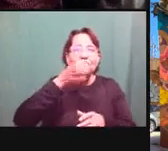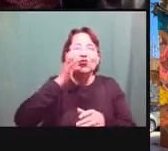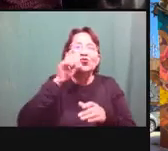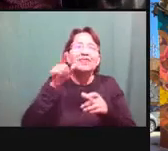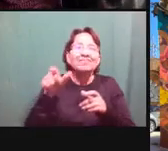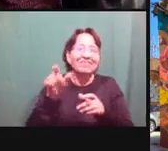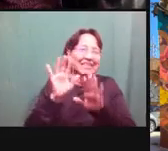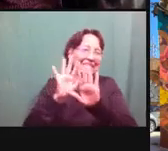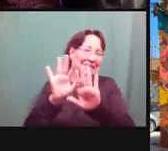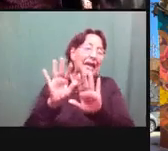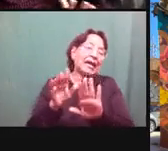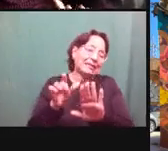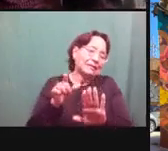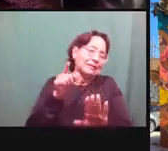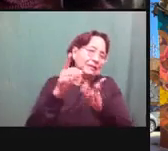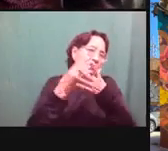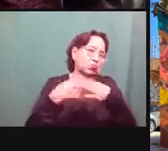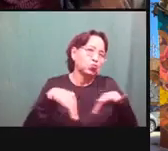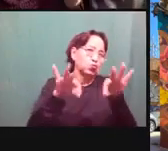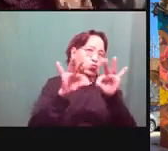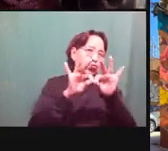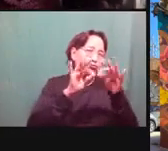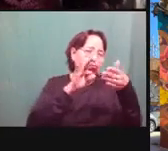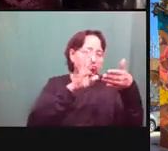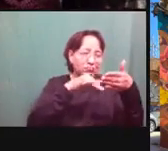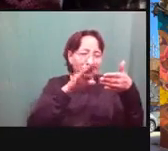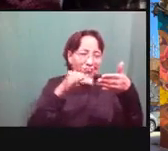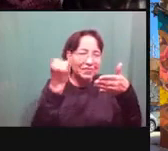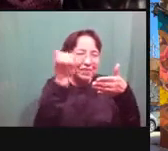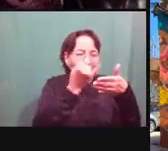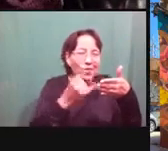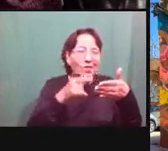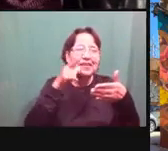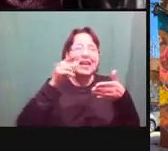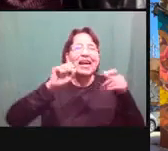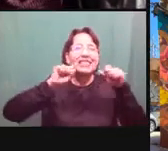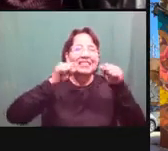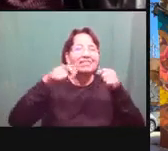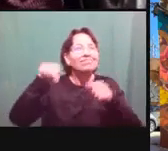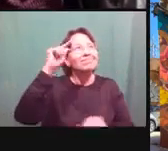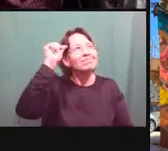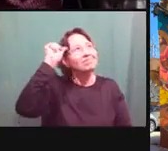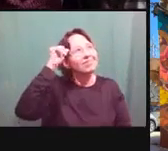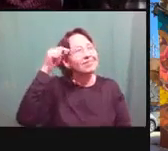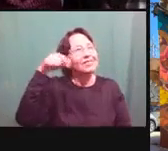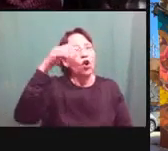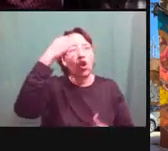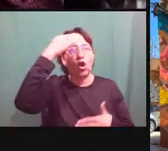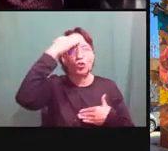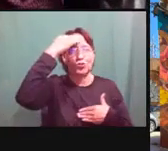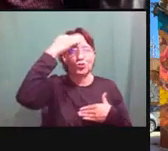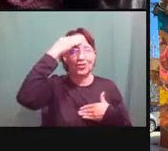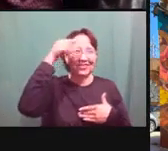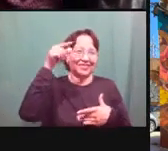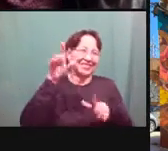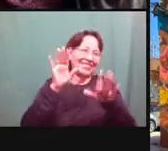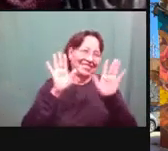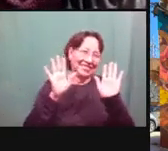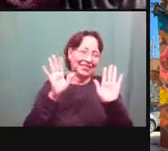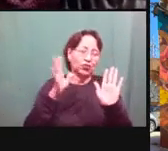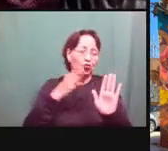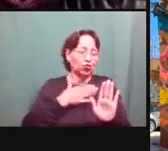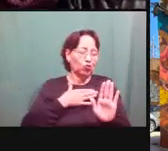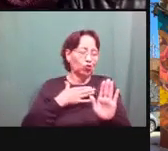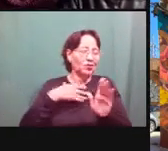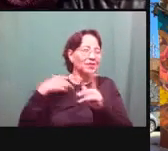que sería importante pintar maíces por todos lados para que seamos más conscientes precisamente de dónde